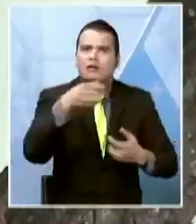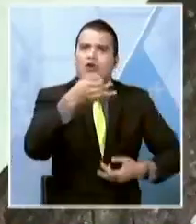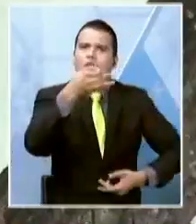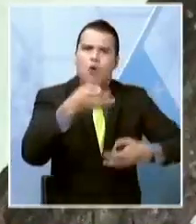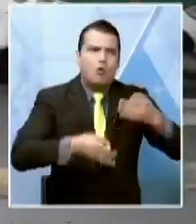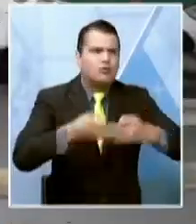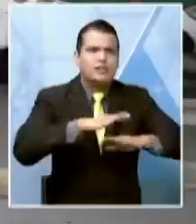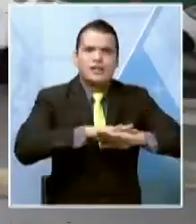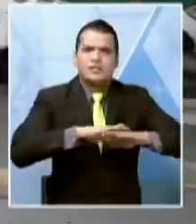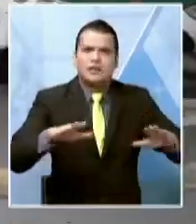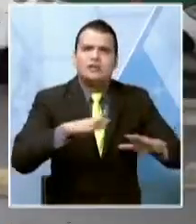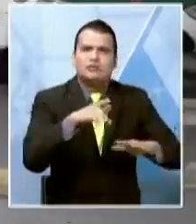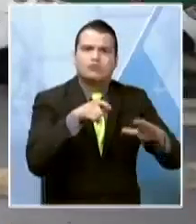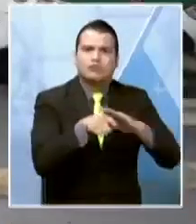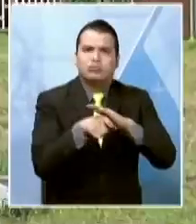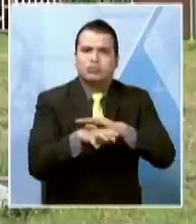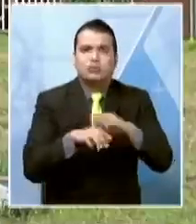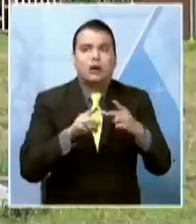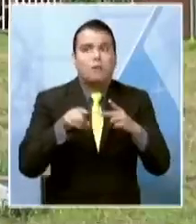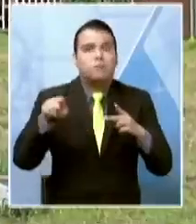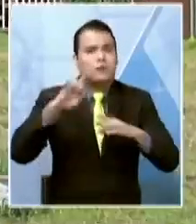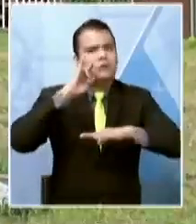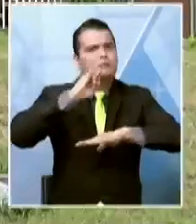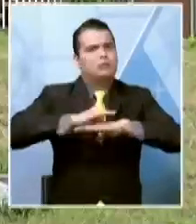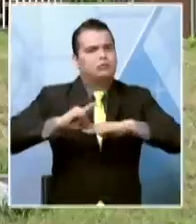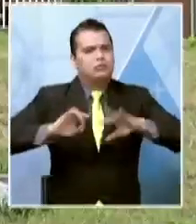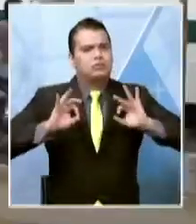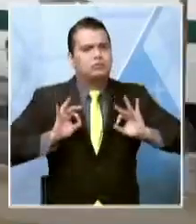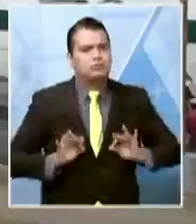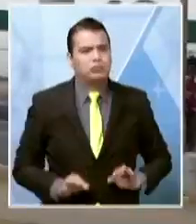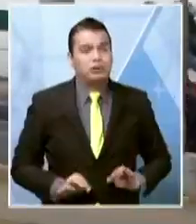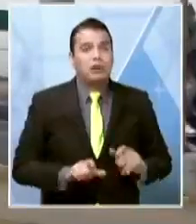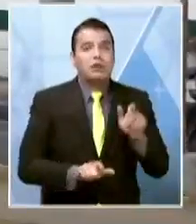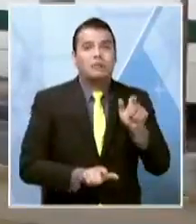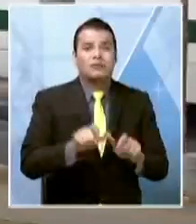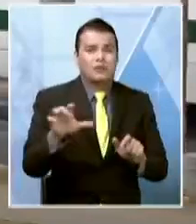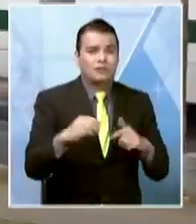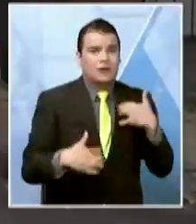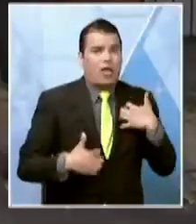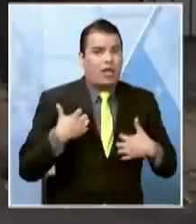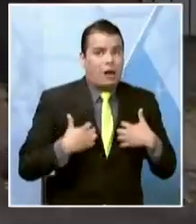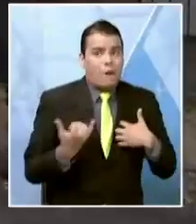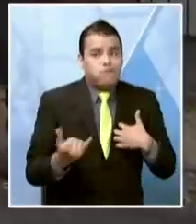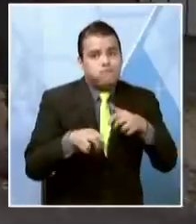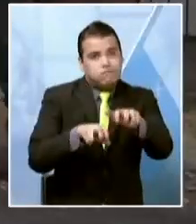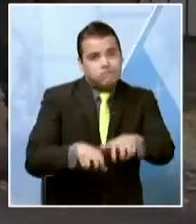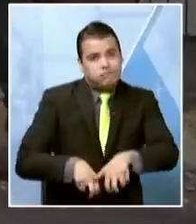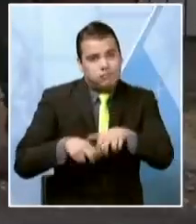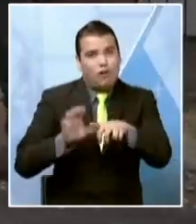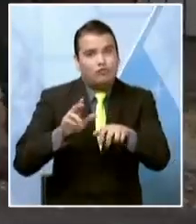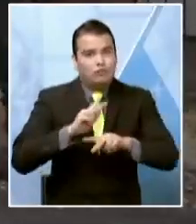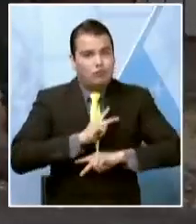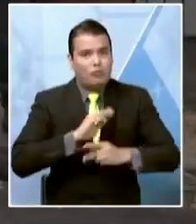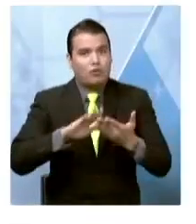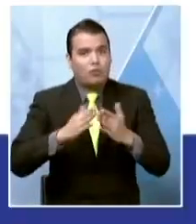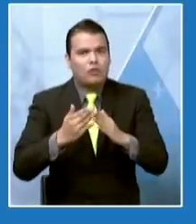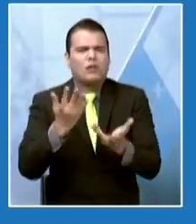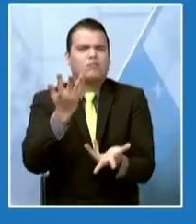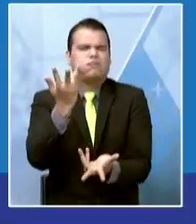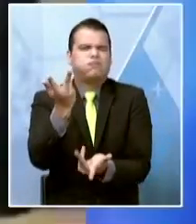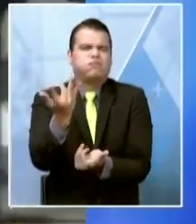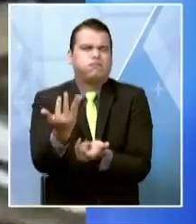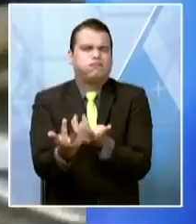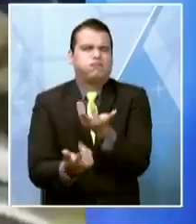Aunque la zona está militarizada, el temor ronda entre los habitantes de este sector. Una huerta comunitaria resultó